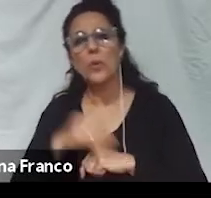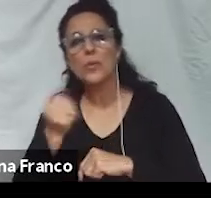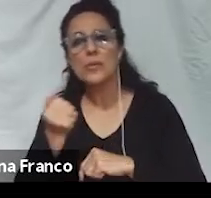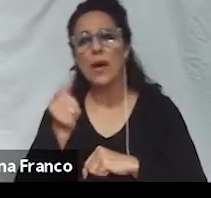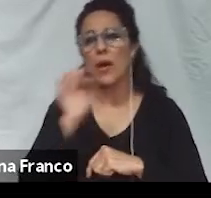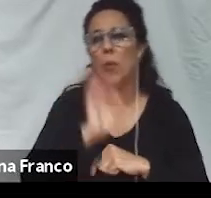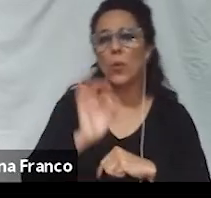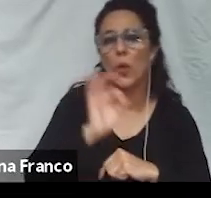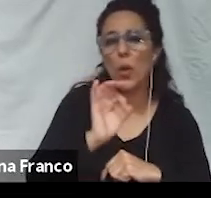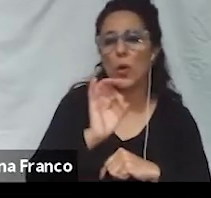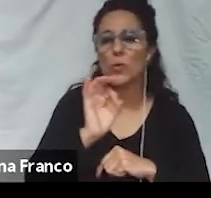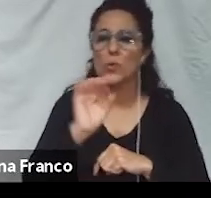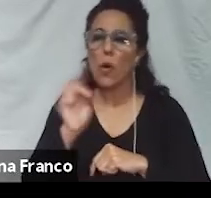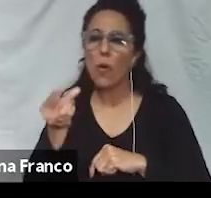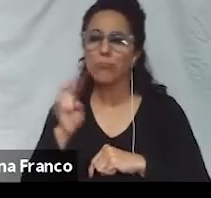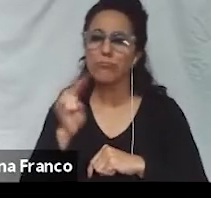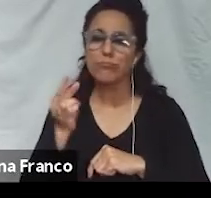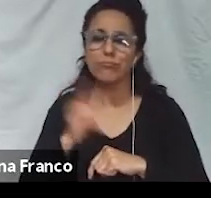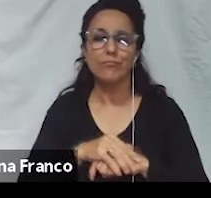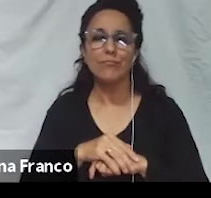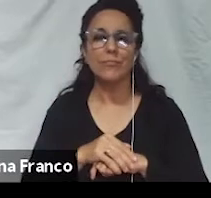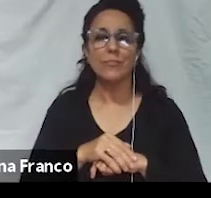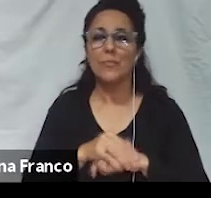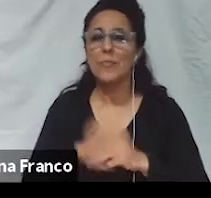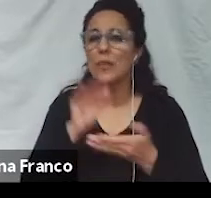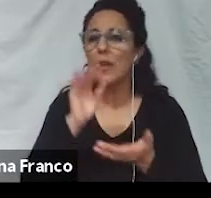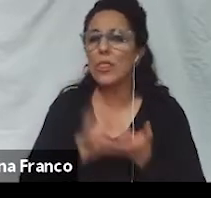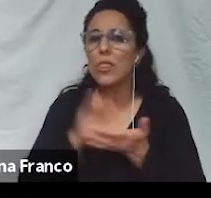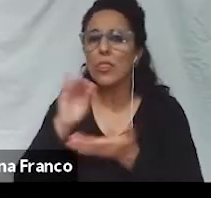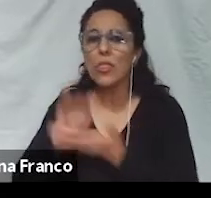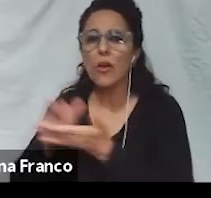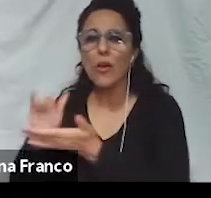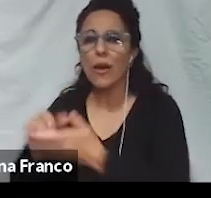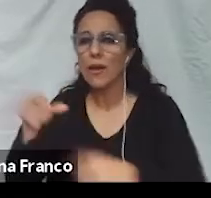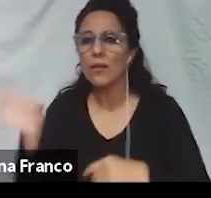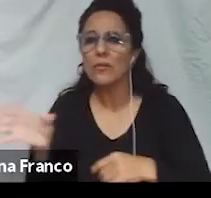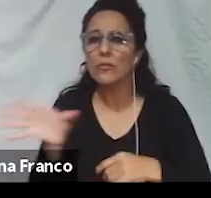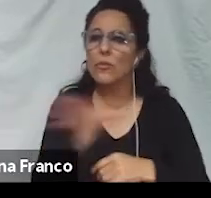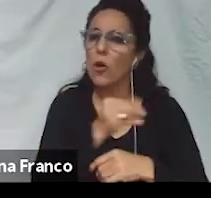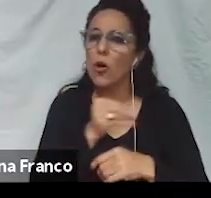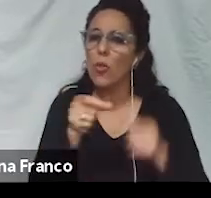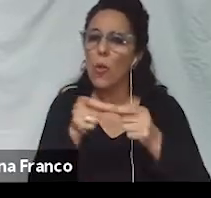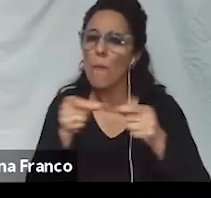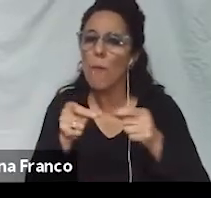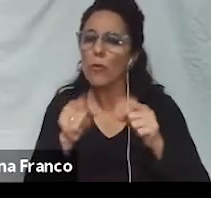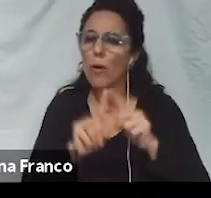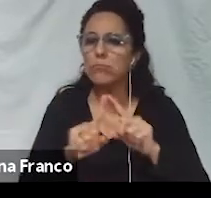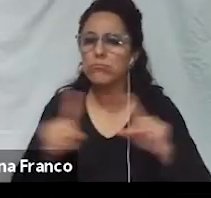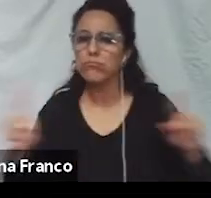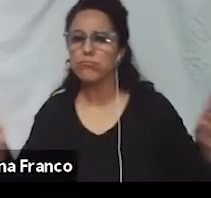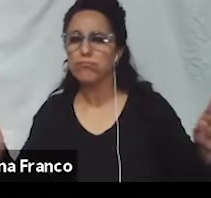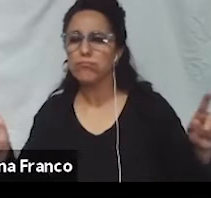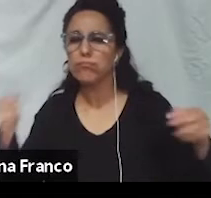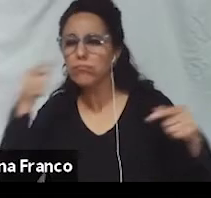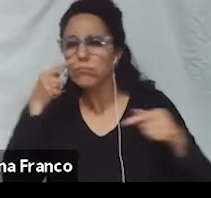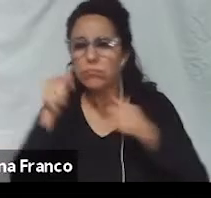o curiose, querer tener las ganas de tocar todo lo que podamos encontrar en la página, cada botón,